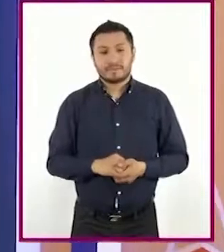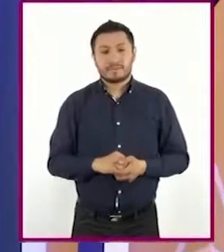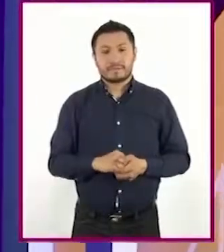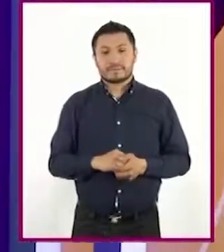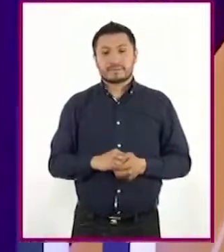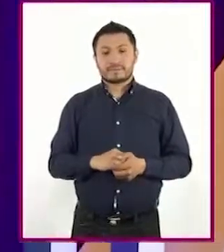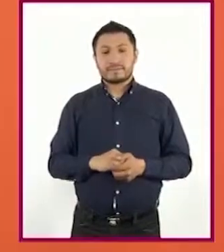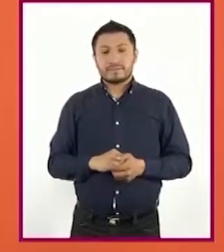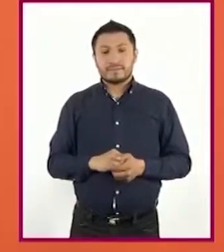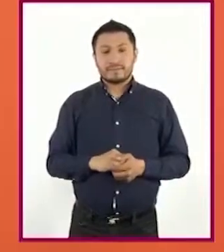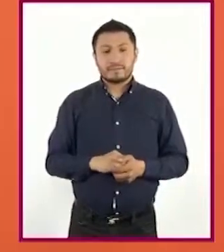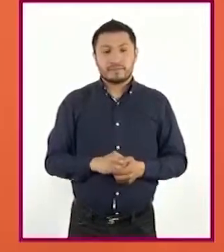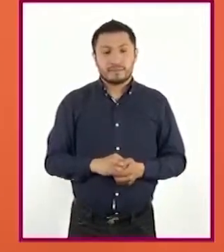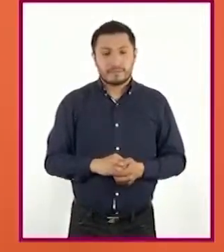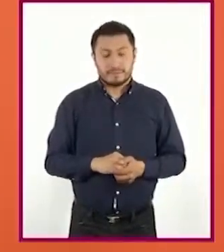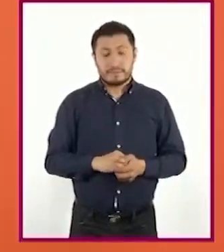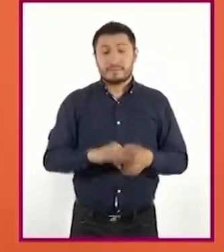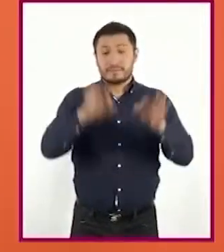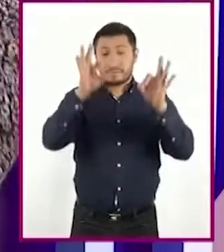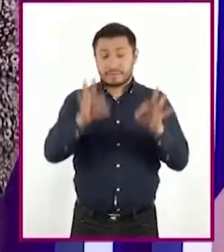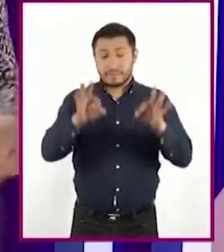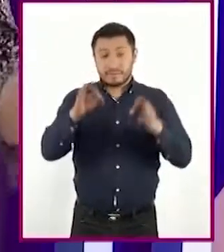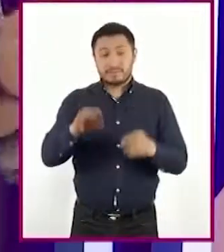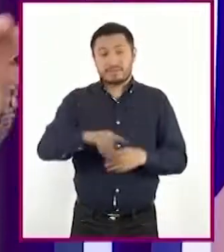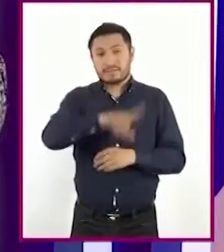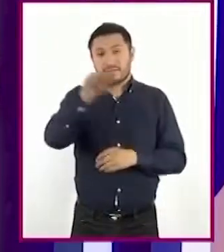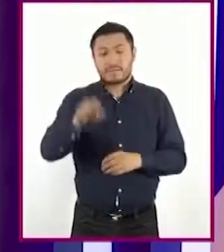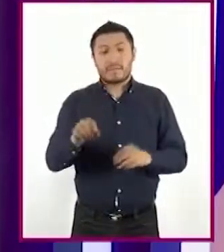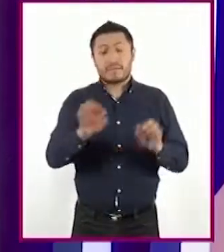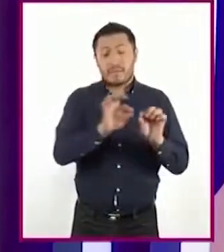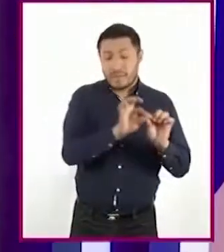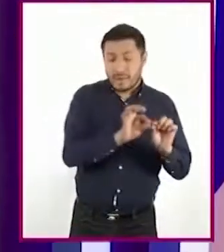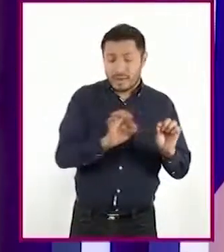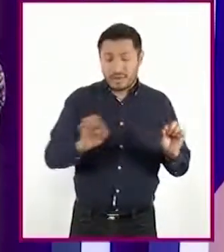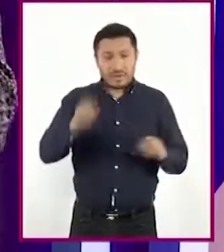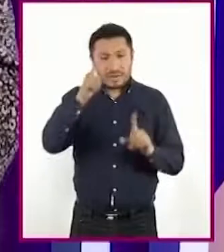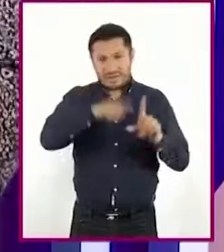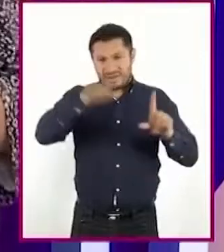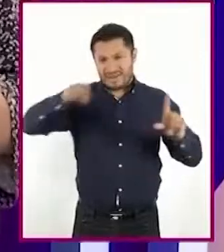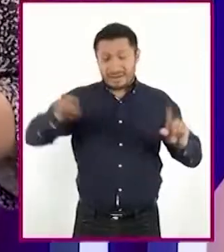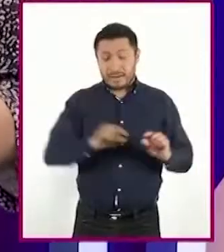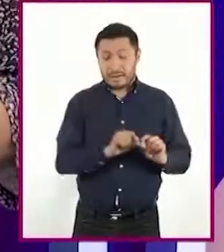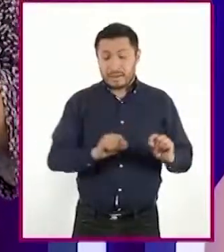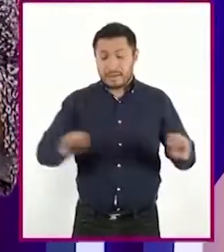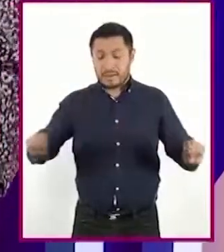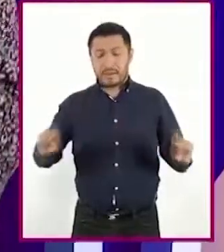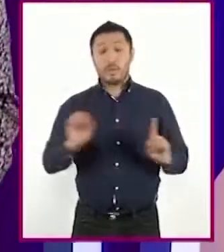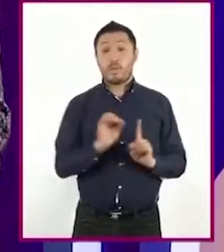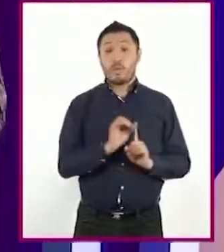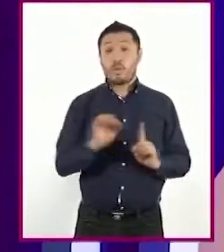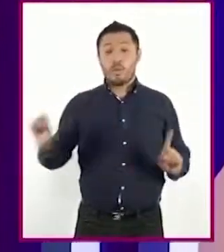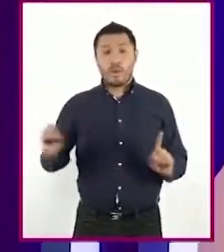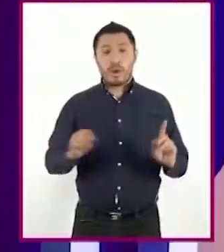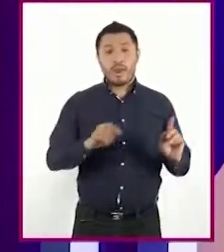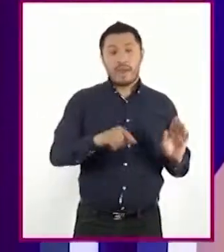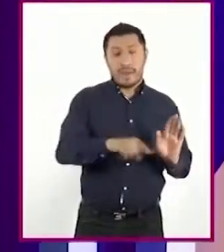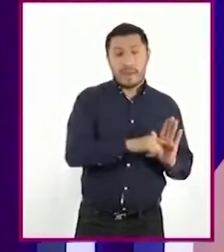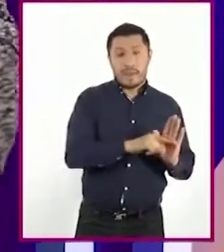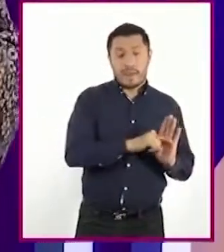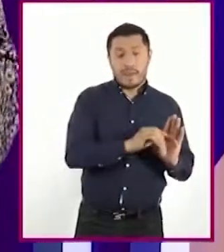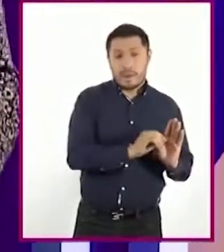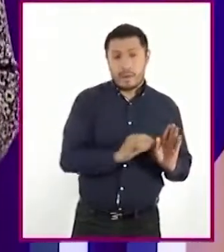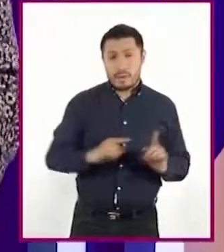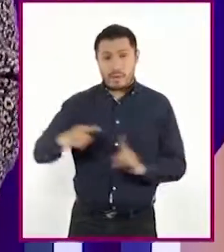Correcto. Después, en el eje horizontal de la gráfica, se muestran ordenados de menor a